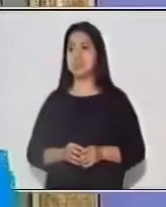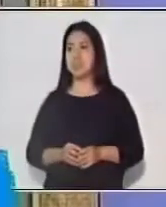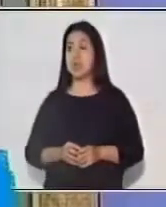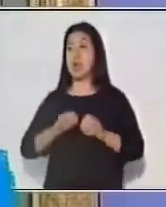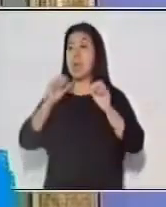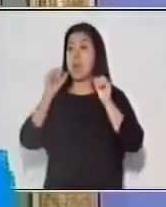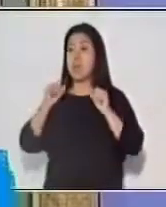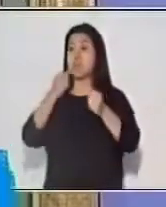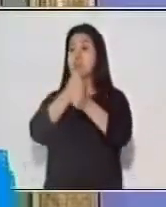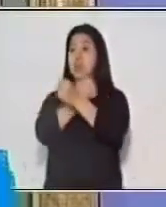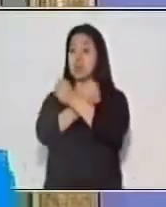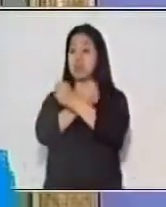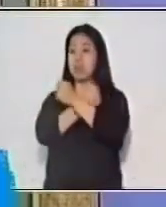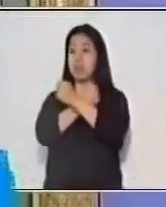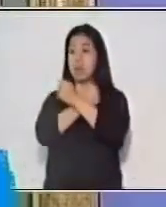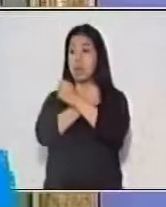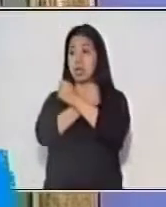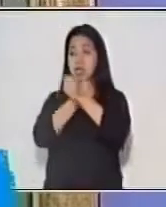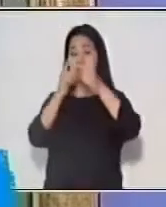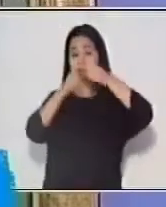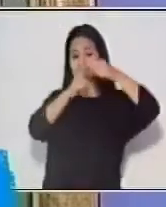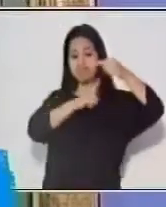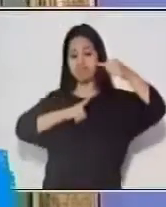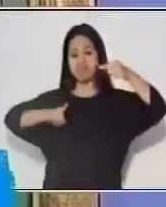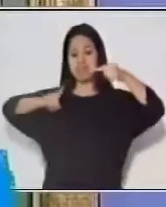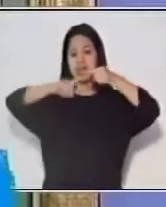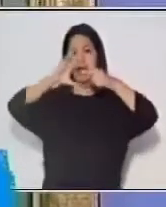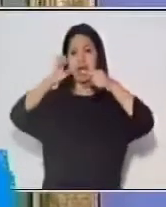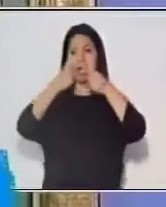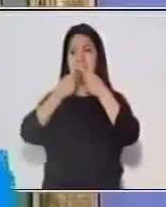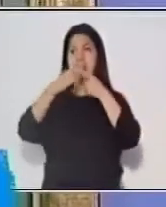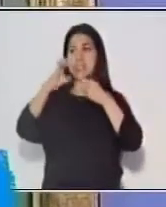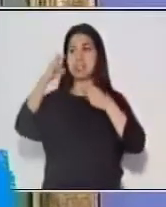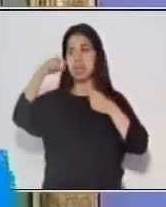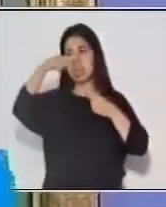Podemos multiplicar la excentricidad